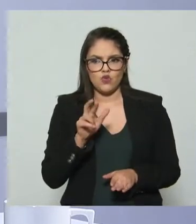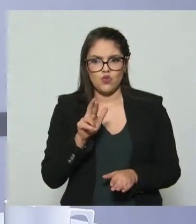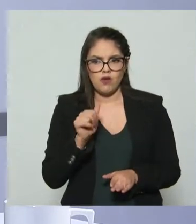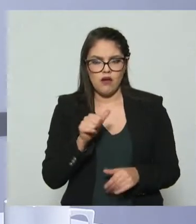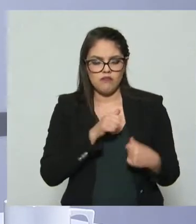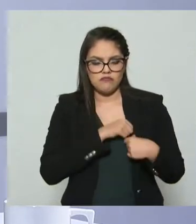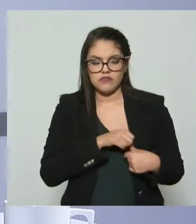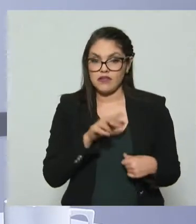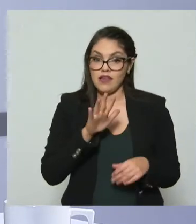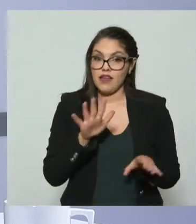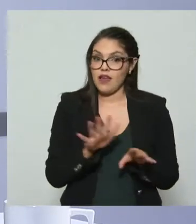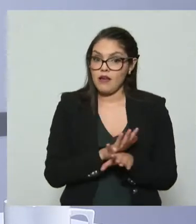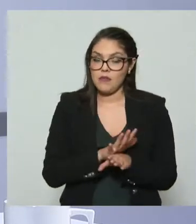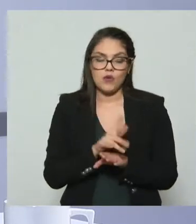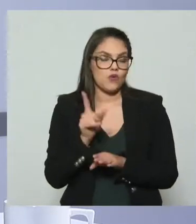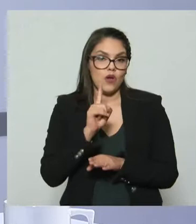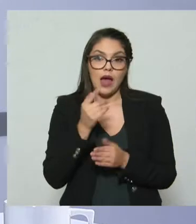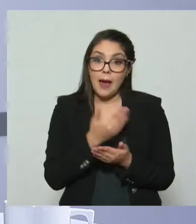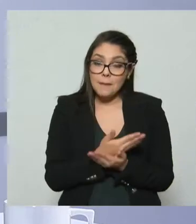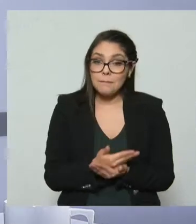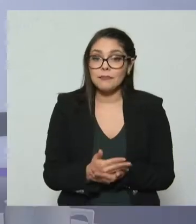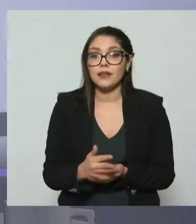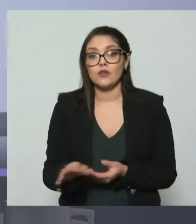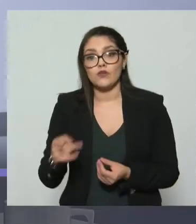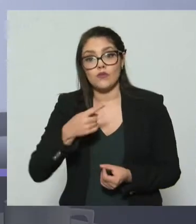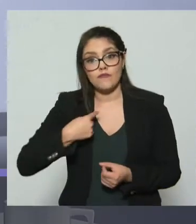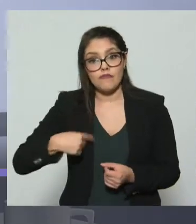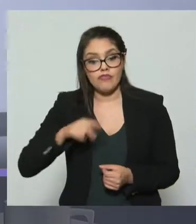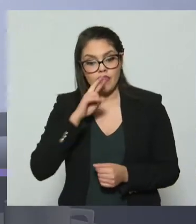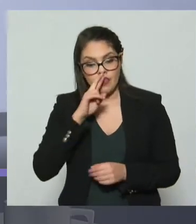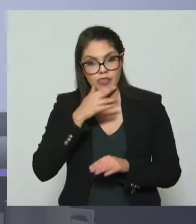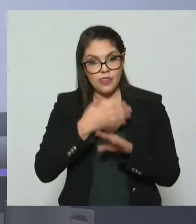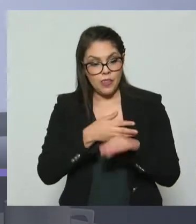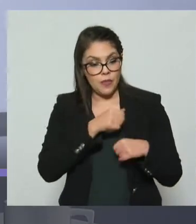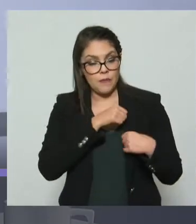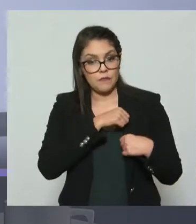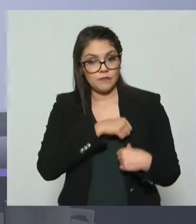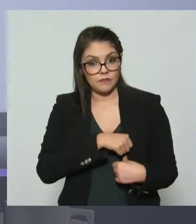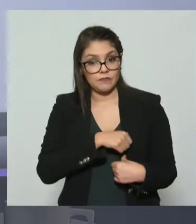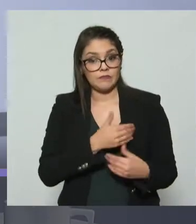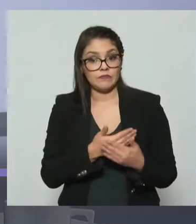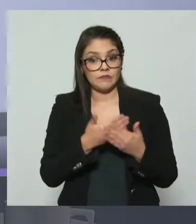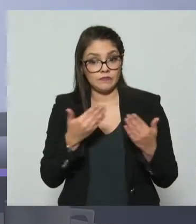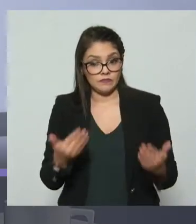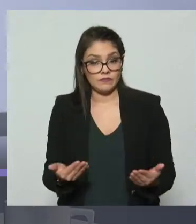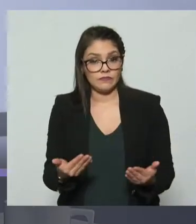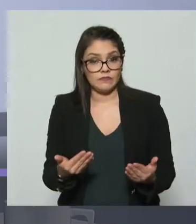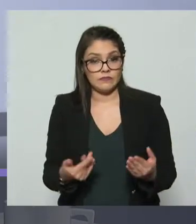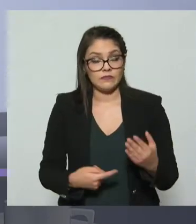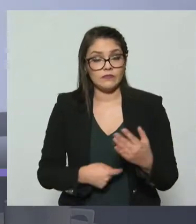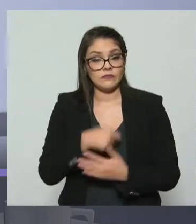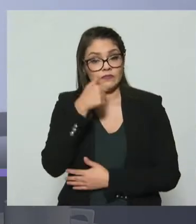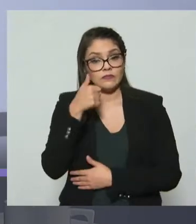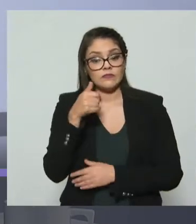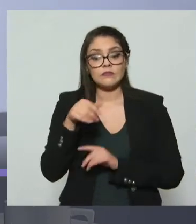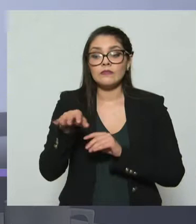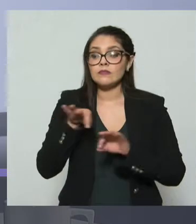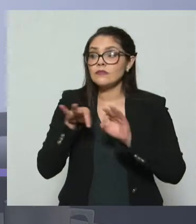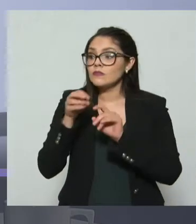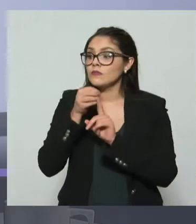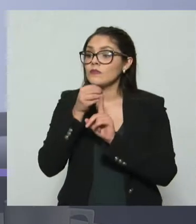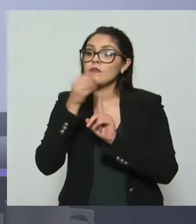el Congreso, ya no, sino que a nosotros nos corresponde como primera legislatura toda la armonización del marco